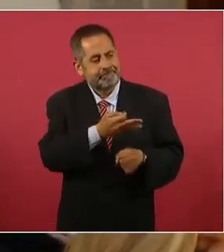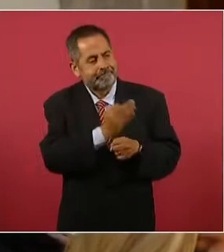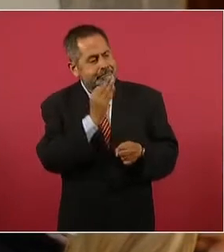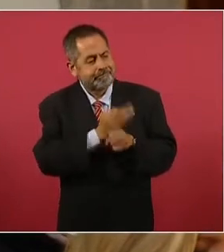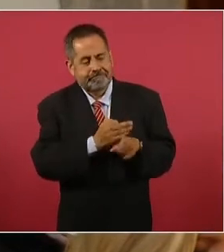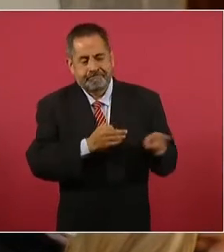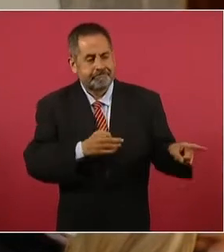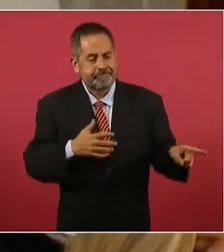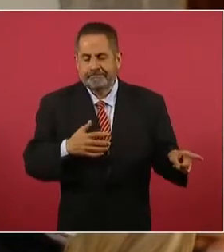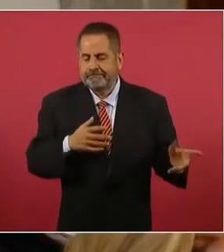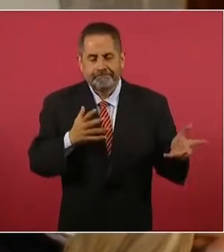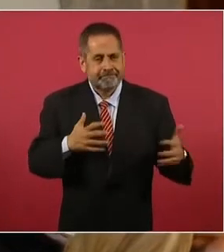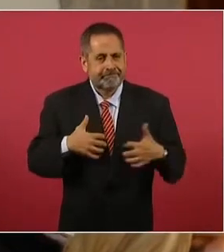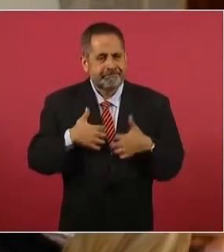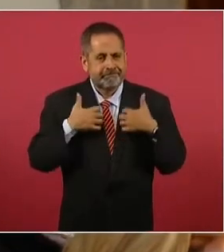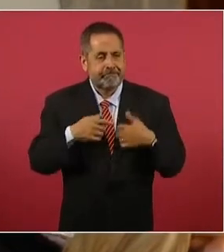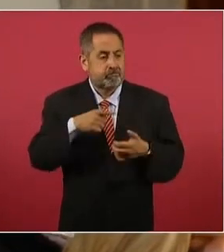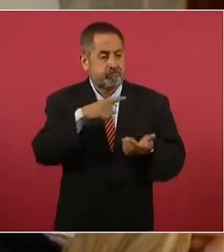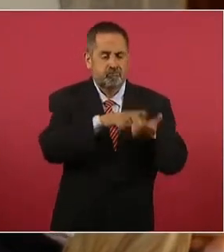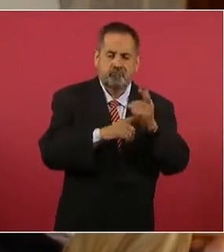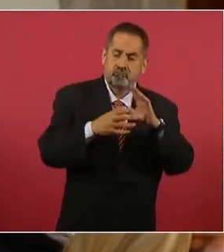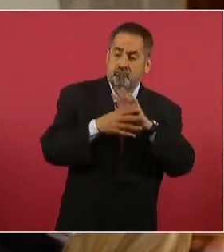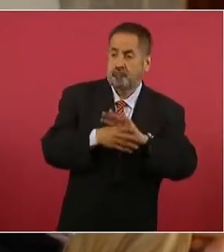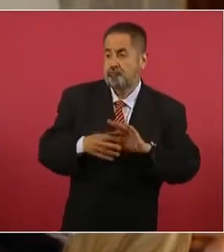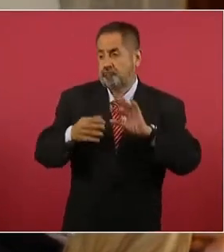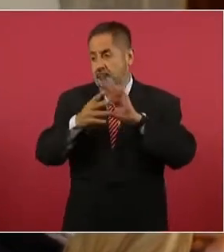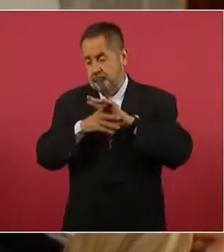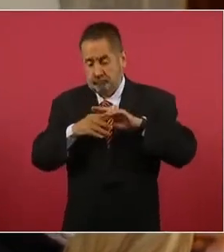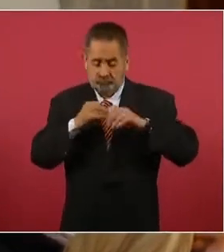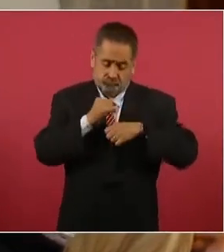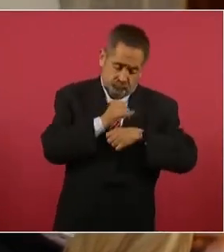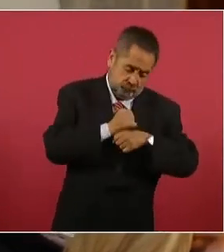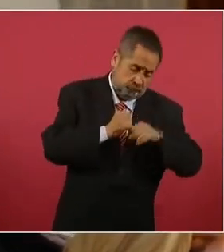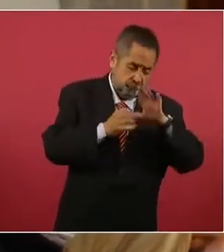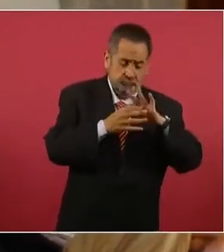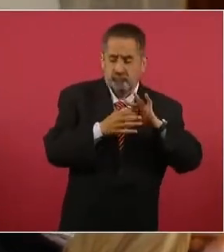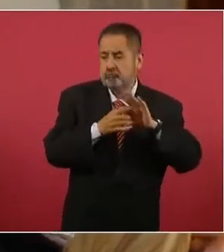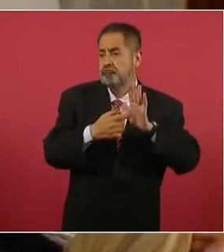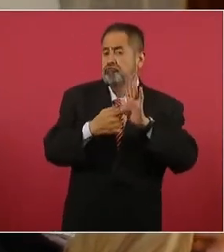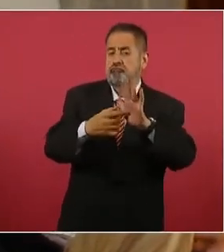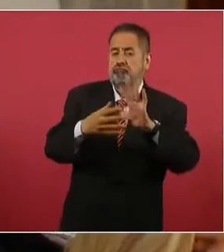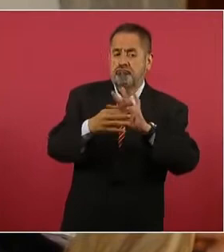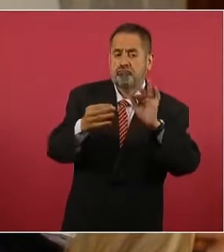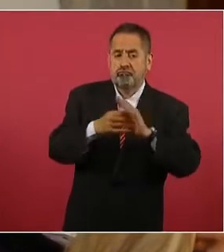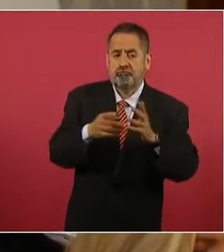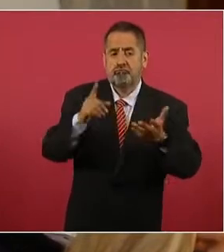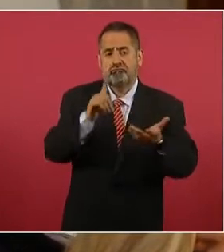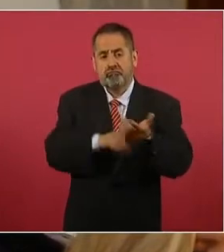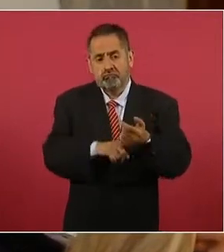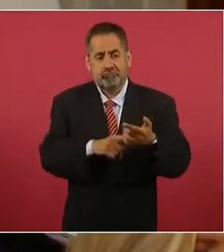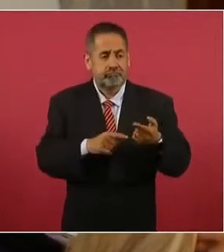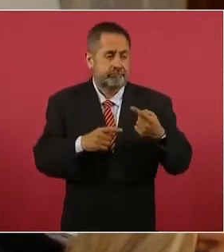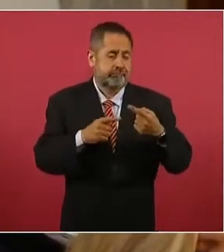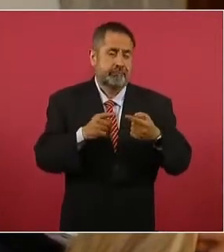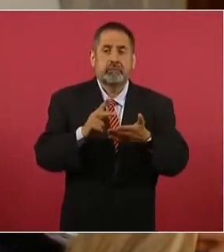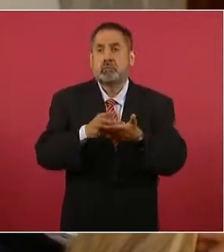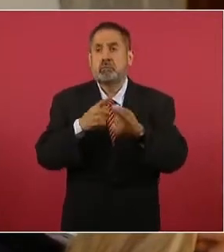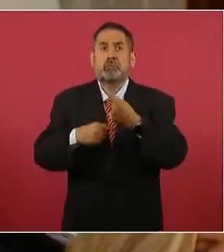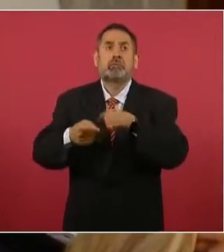coraje es los análisis que se hacen, que nos va a hacer, que la tasa interna de retorno